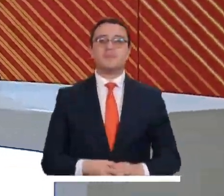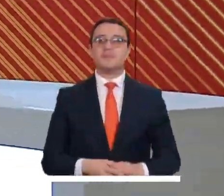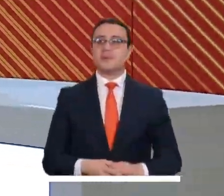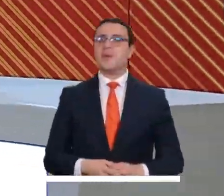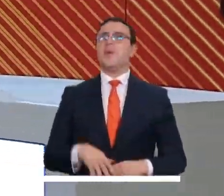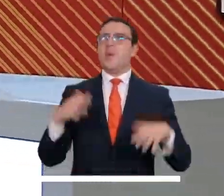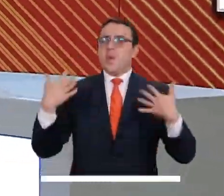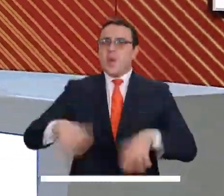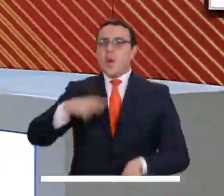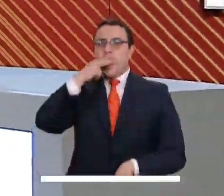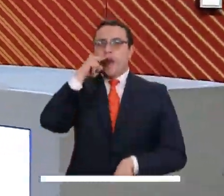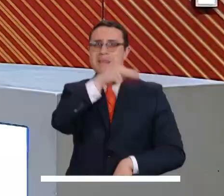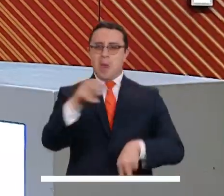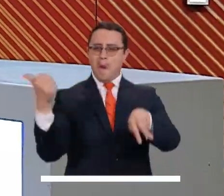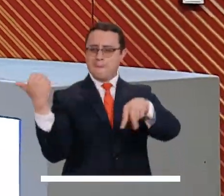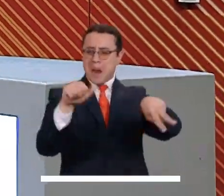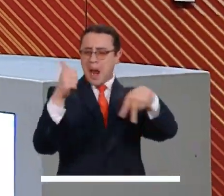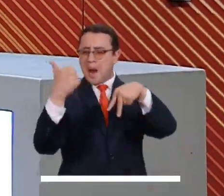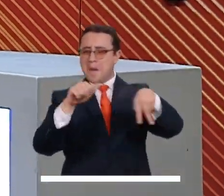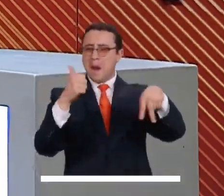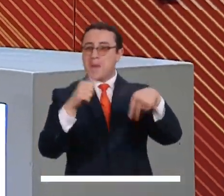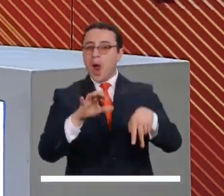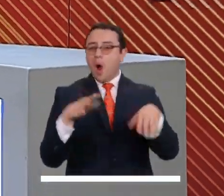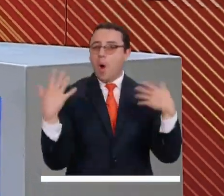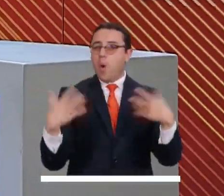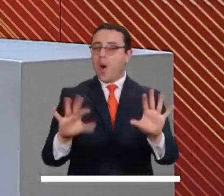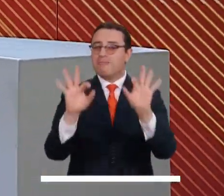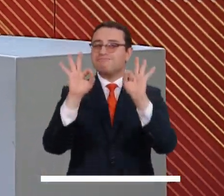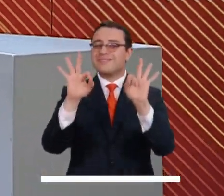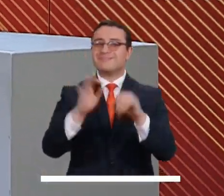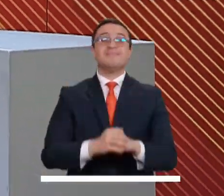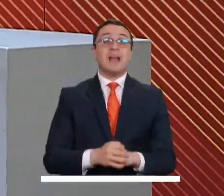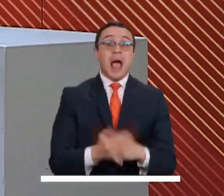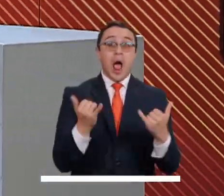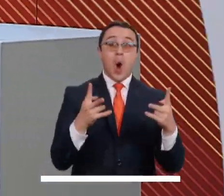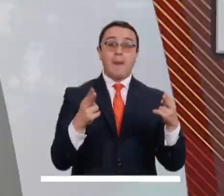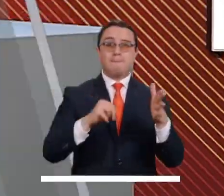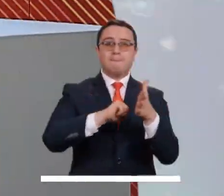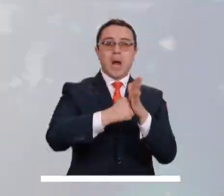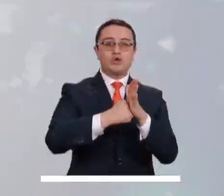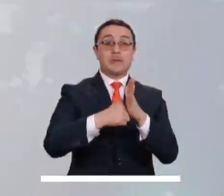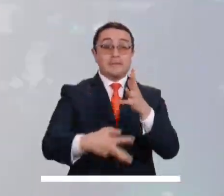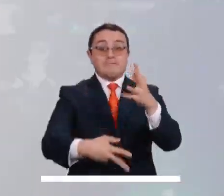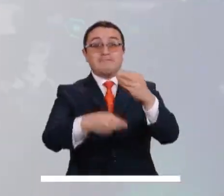Tremendo sabor el de estos pequeñitos. Vamos a hacer una pausa y cuando regresemos, espere.